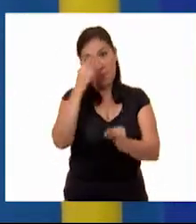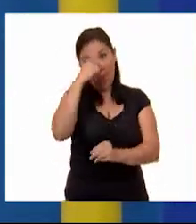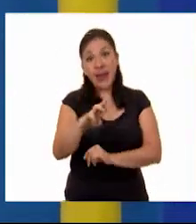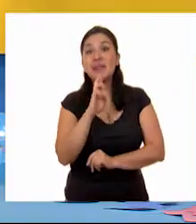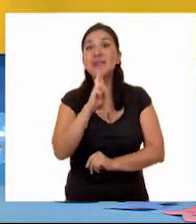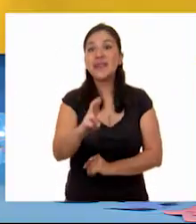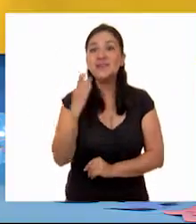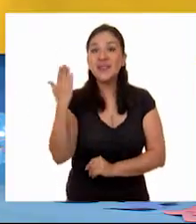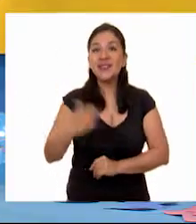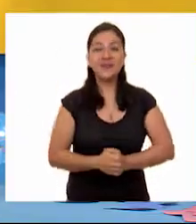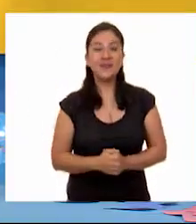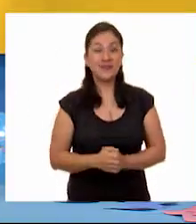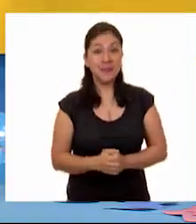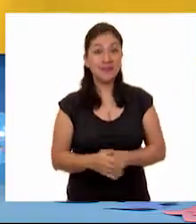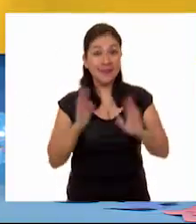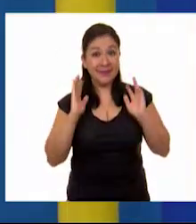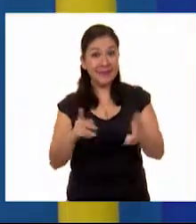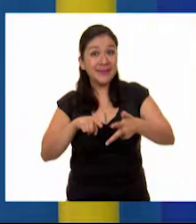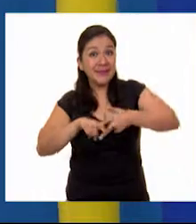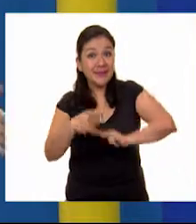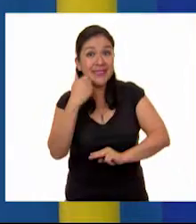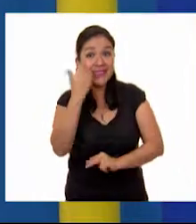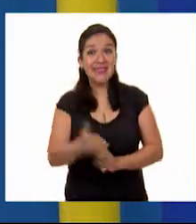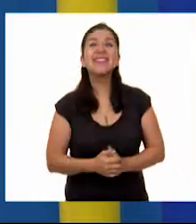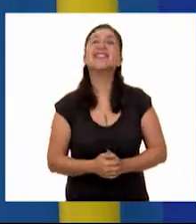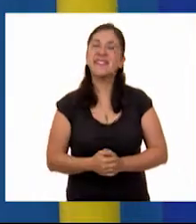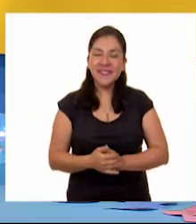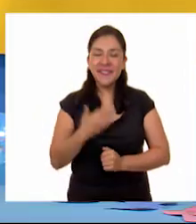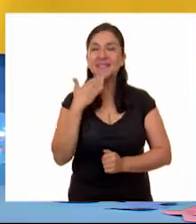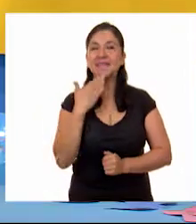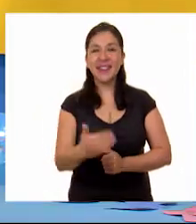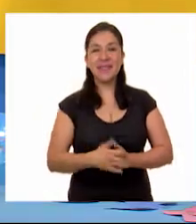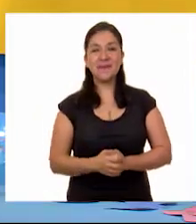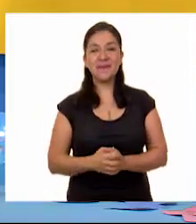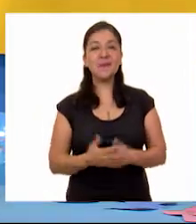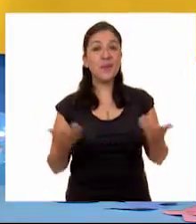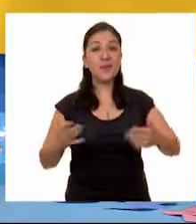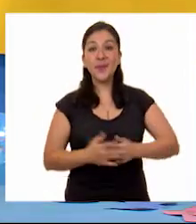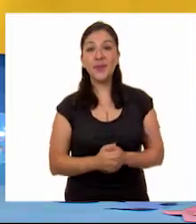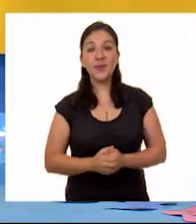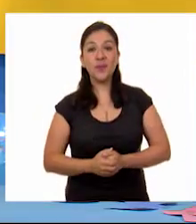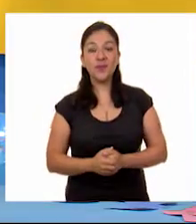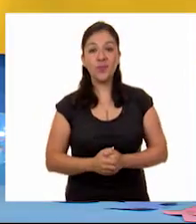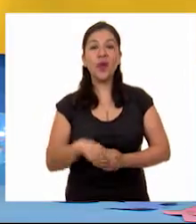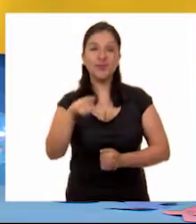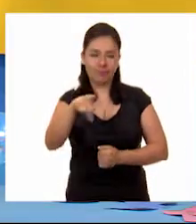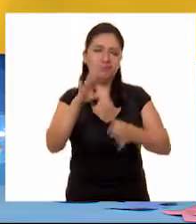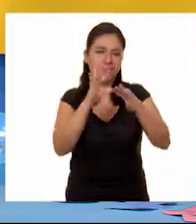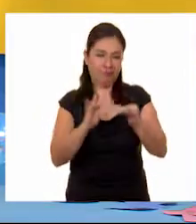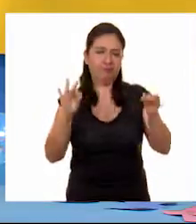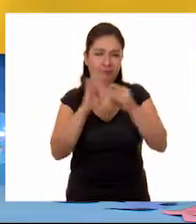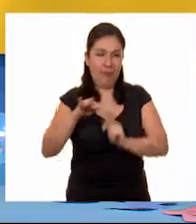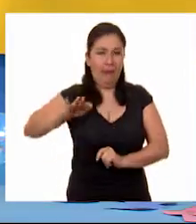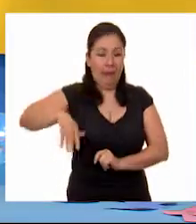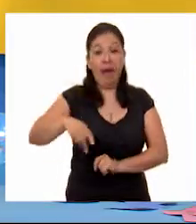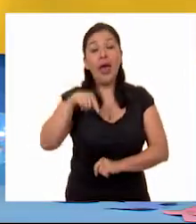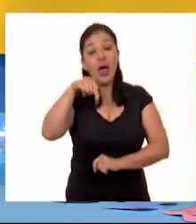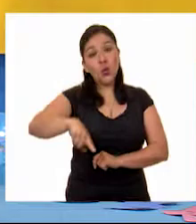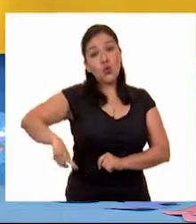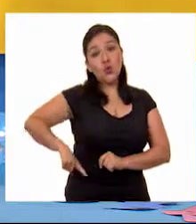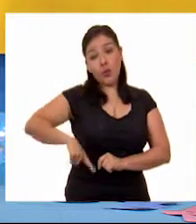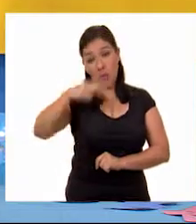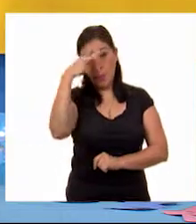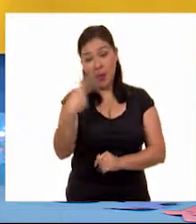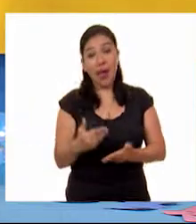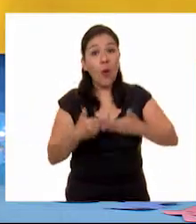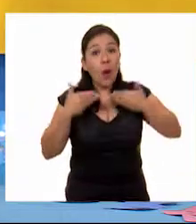responder. ¿Te parece si comenzamos, Jenny? Perfecto. Muy bien. Pues como ya mencionamos, el Estado mexicano